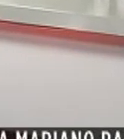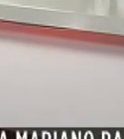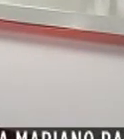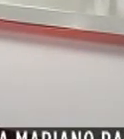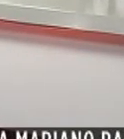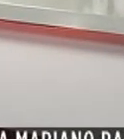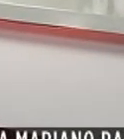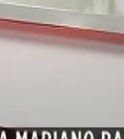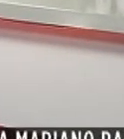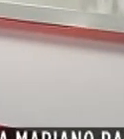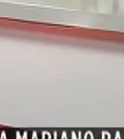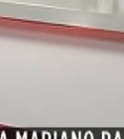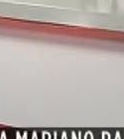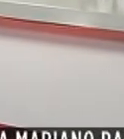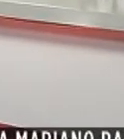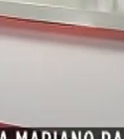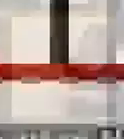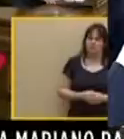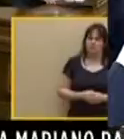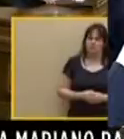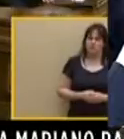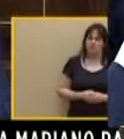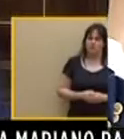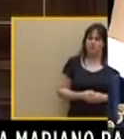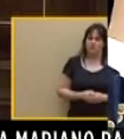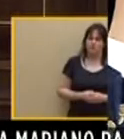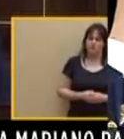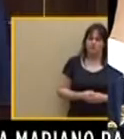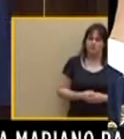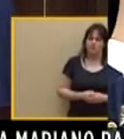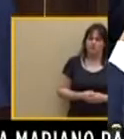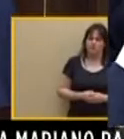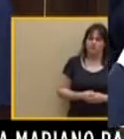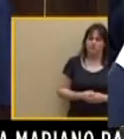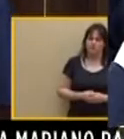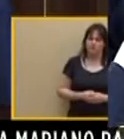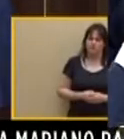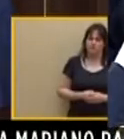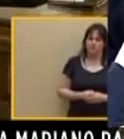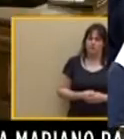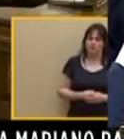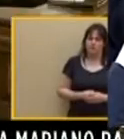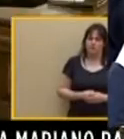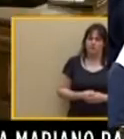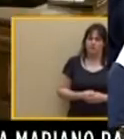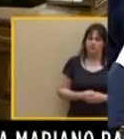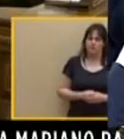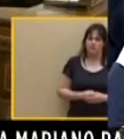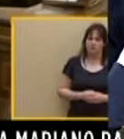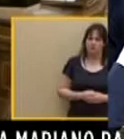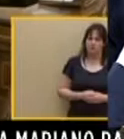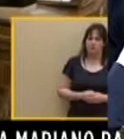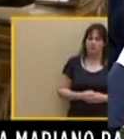no estaba el congreso unidos podemos de publicarse hoy al congreso ellas en las confluencias y